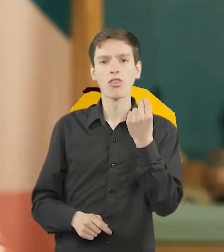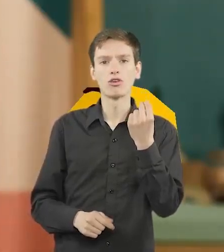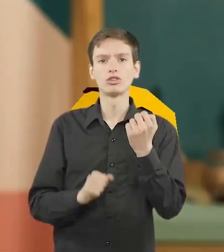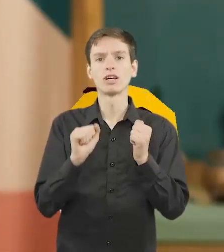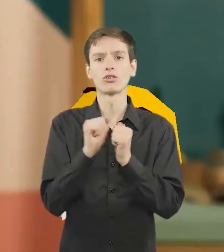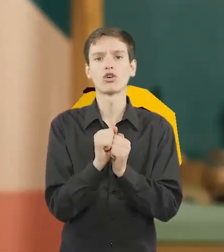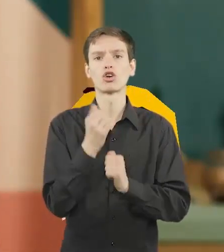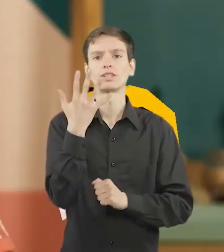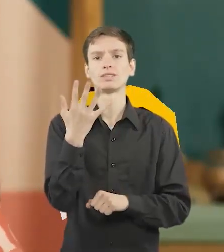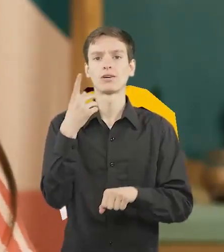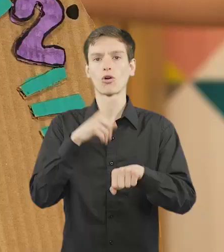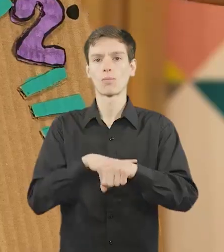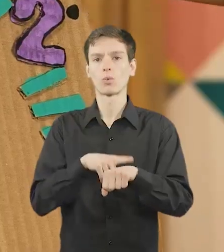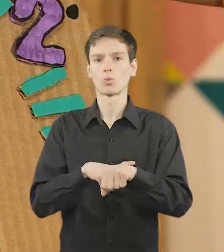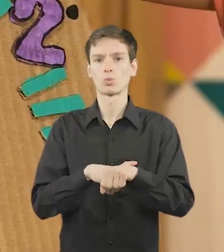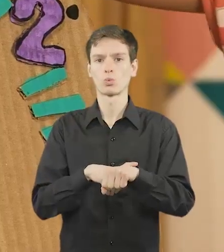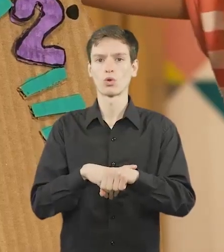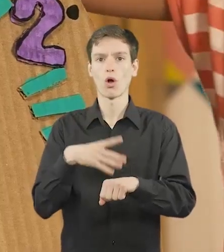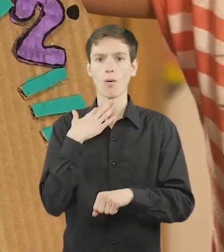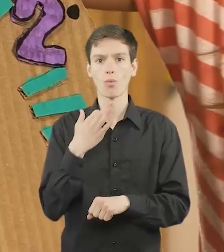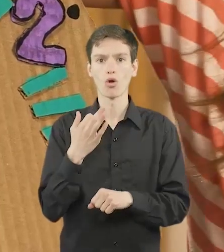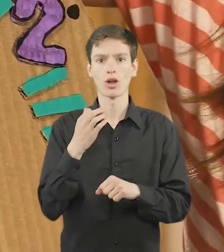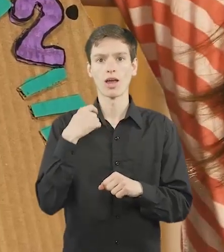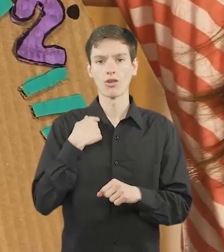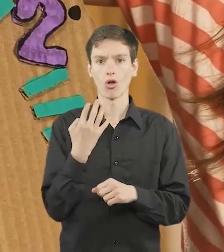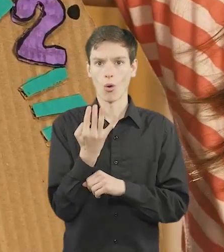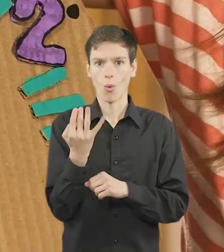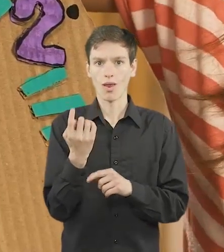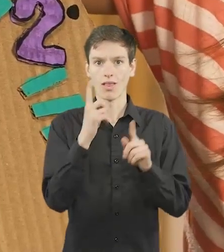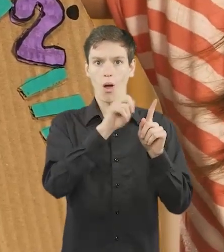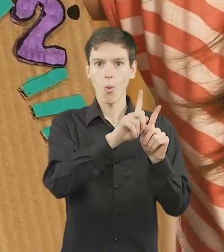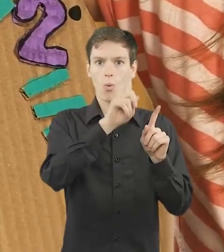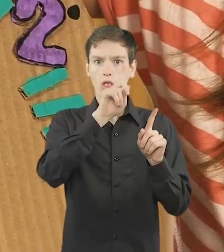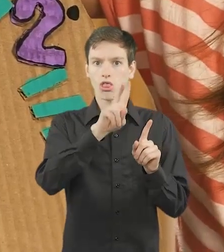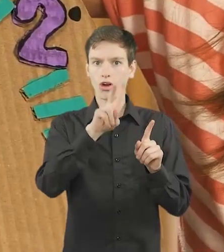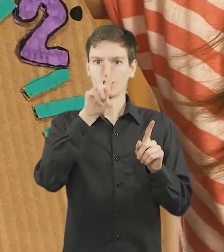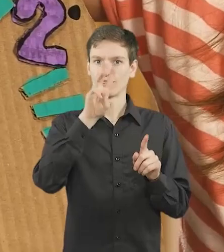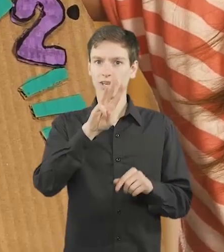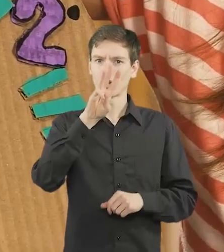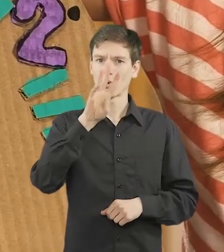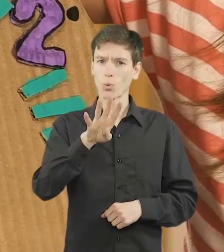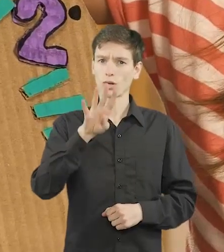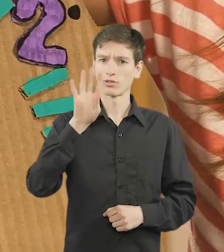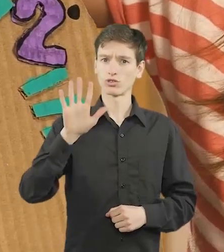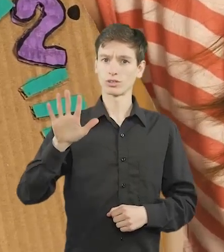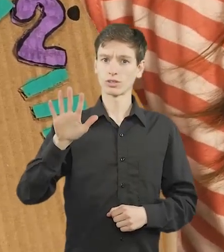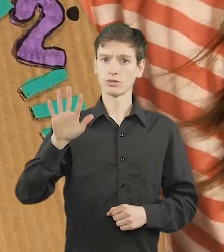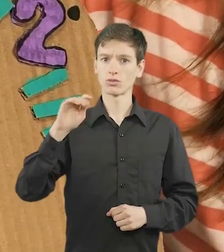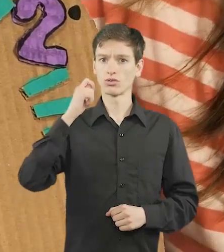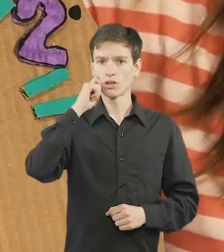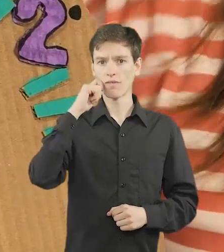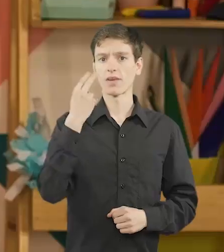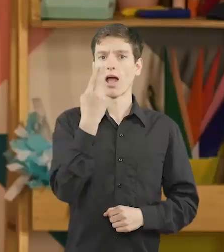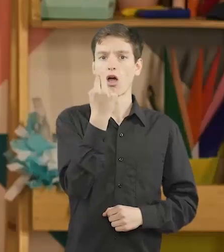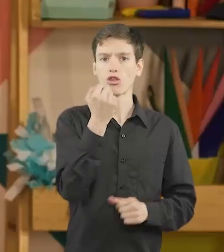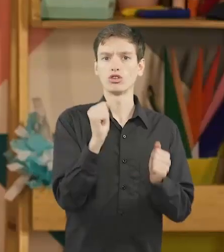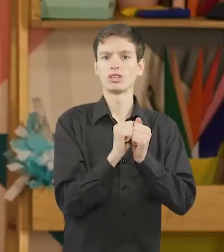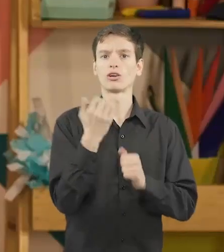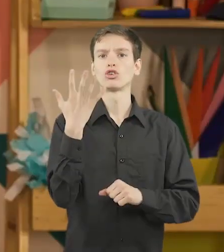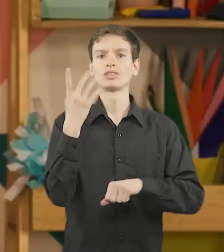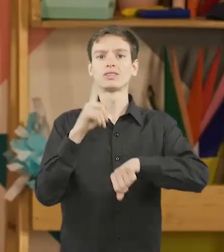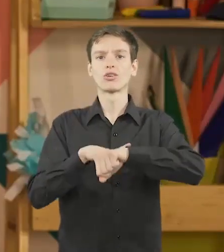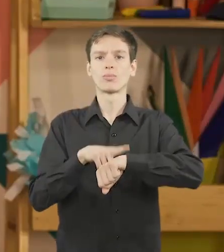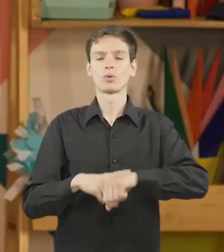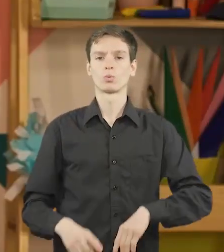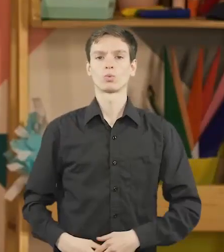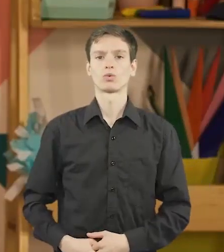con cinco minutos. Porque yo lo conté. Miren. Uno, dos, tres, cuatro, cinco. Son las doce